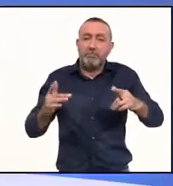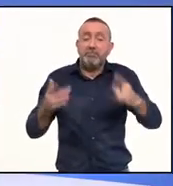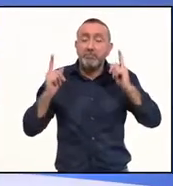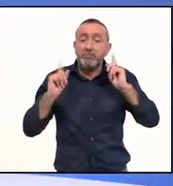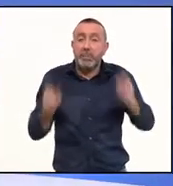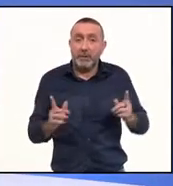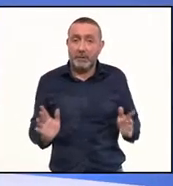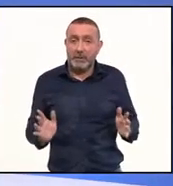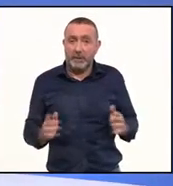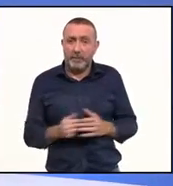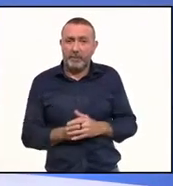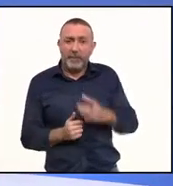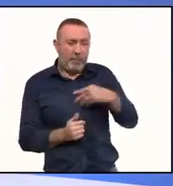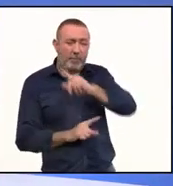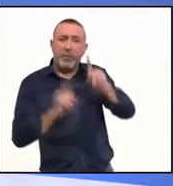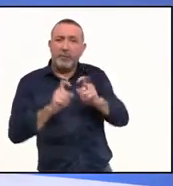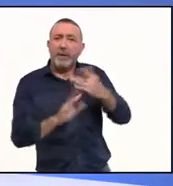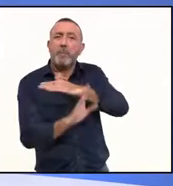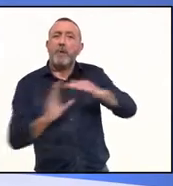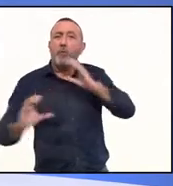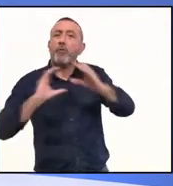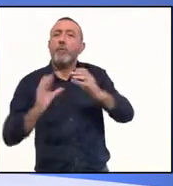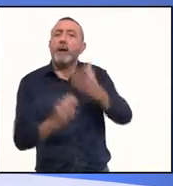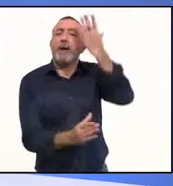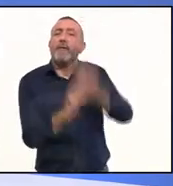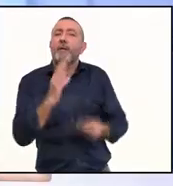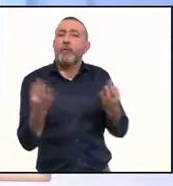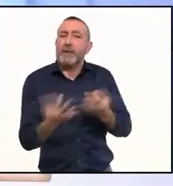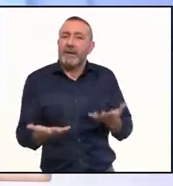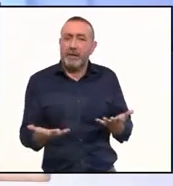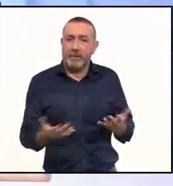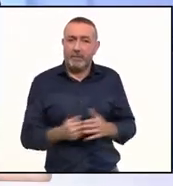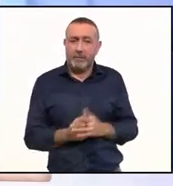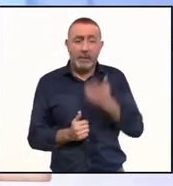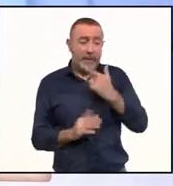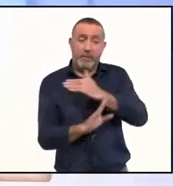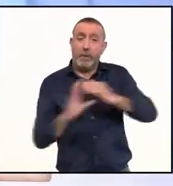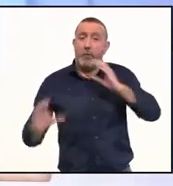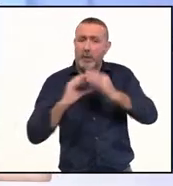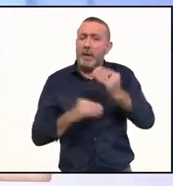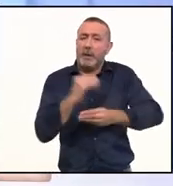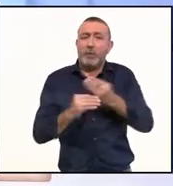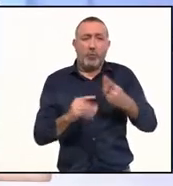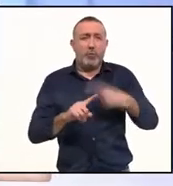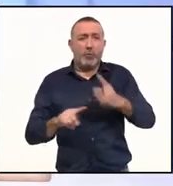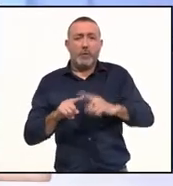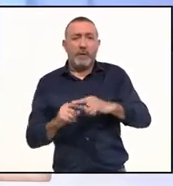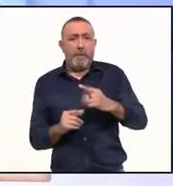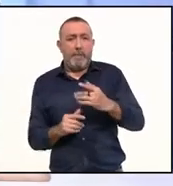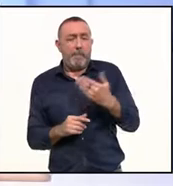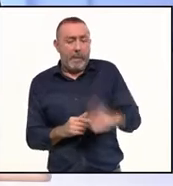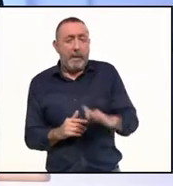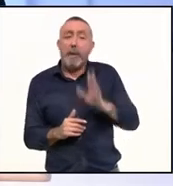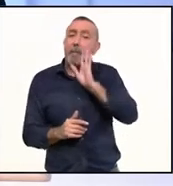medios o sea que hemos hecho mal que dado cuenta que he dicho cuidado bueno en los medios han hecho cosas mal pero creo que cada vez estás haciendo mejor